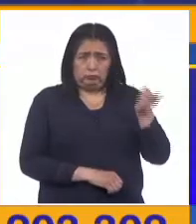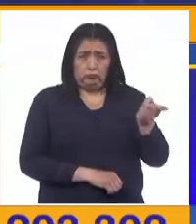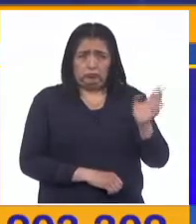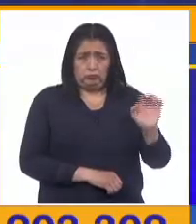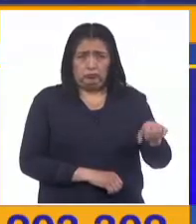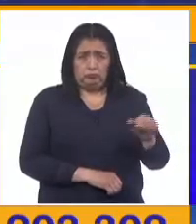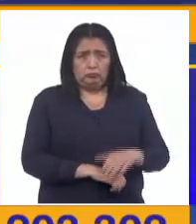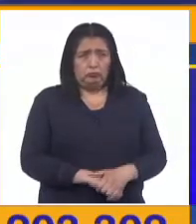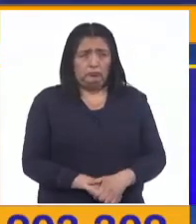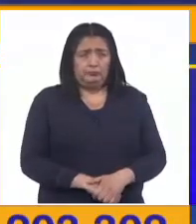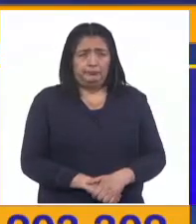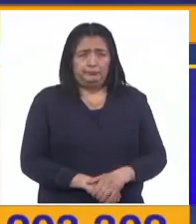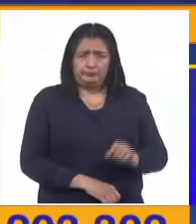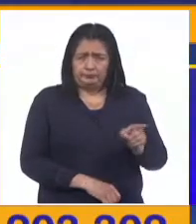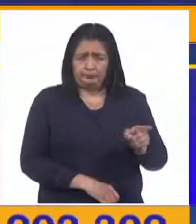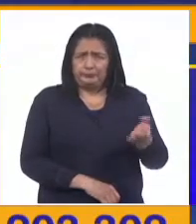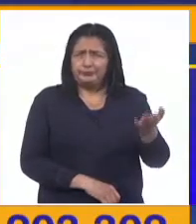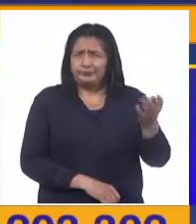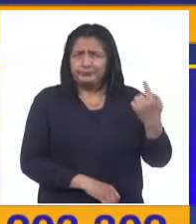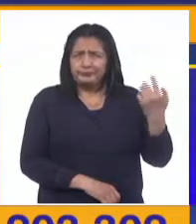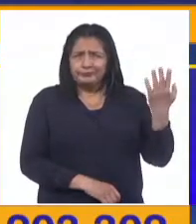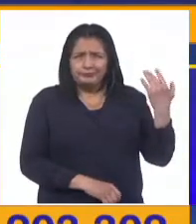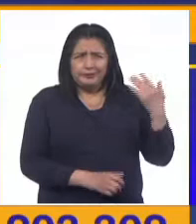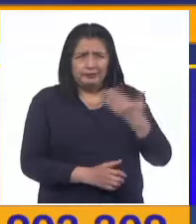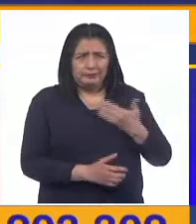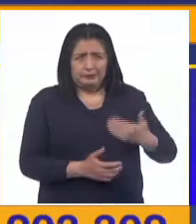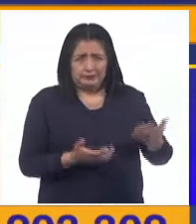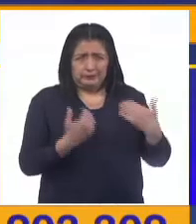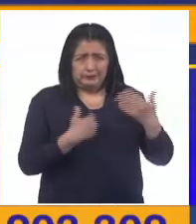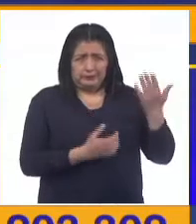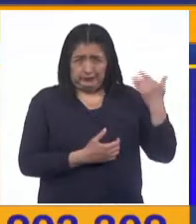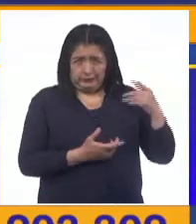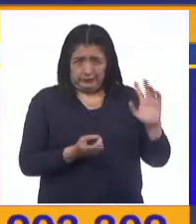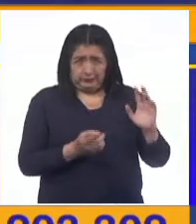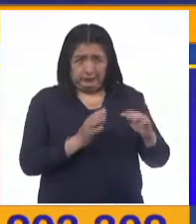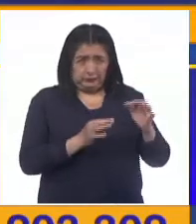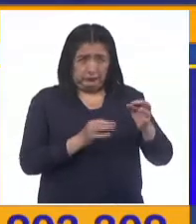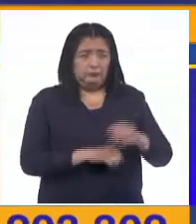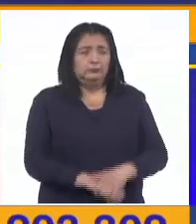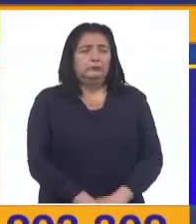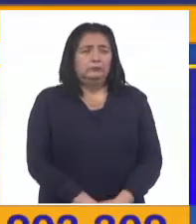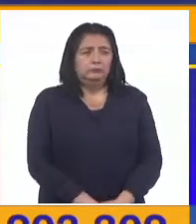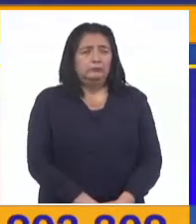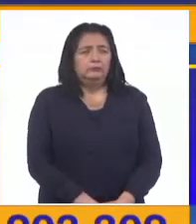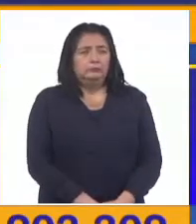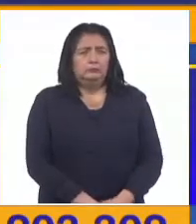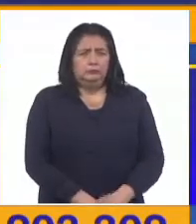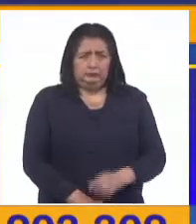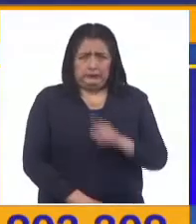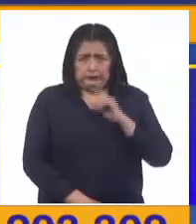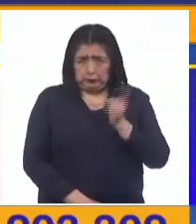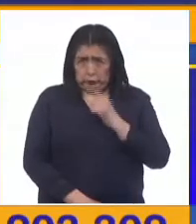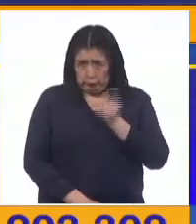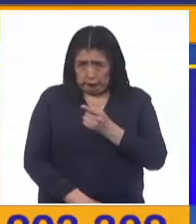él. Con los casos que el presidente tenía. Claro, sí. Las